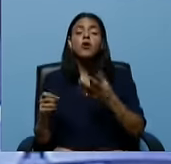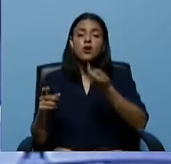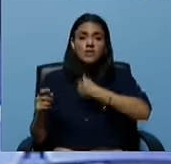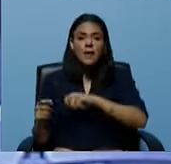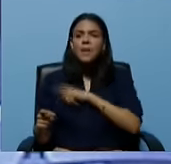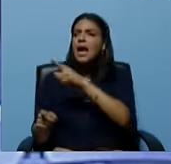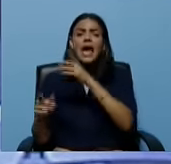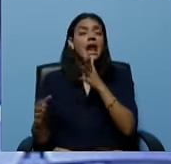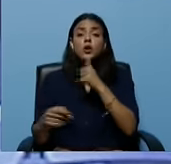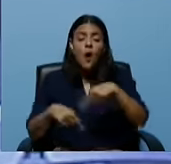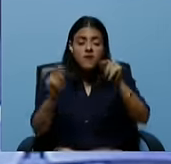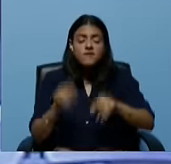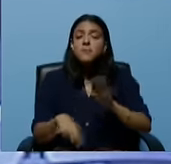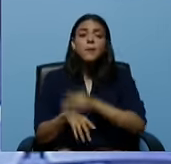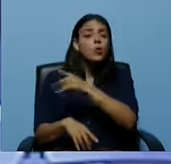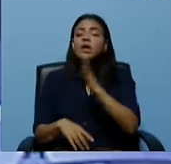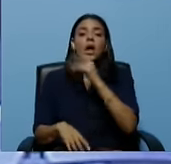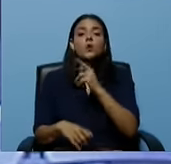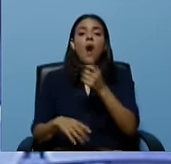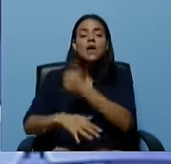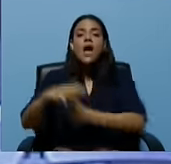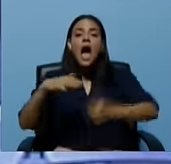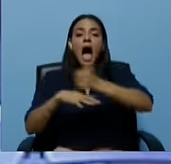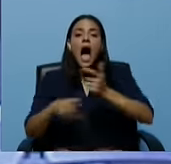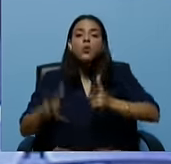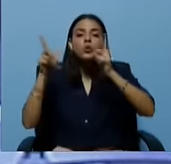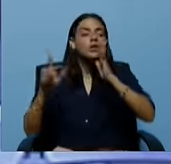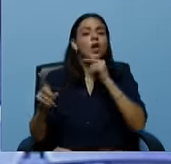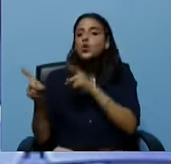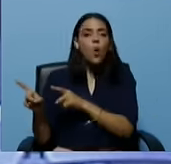no tenía autorización para firmar la carta también.